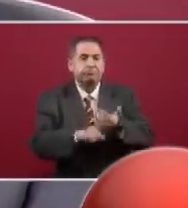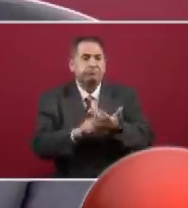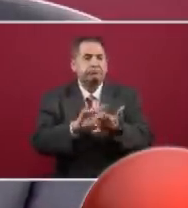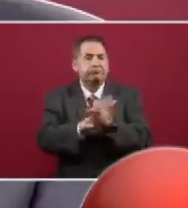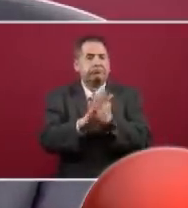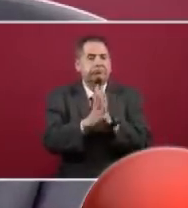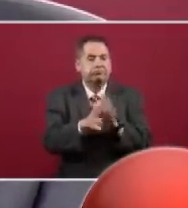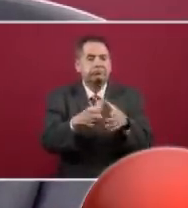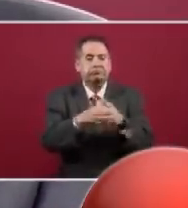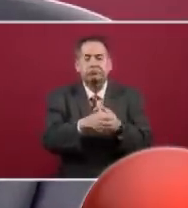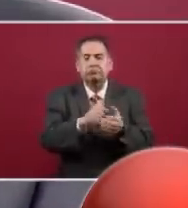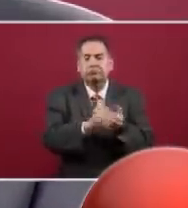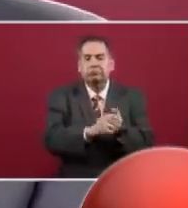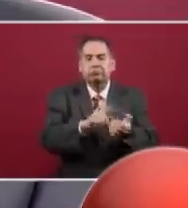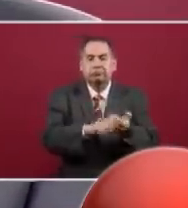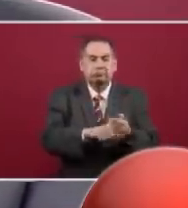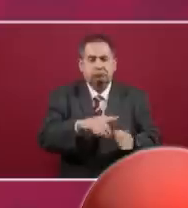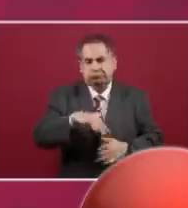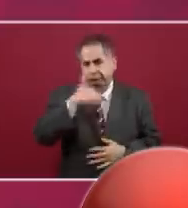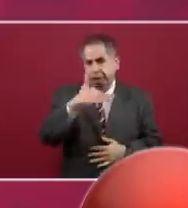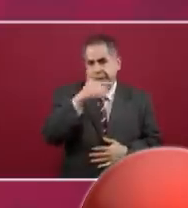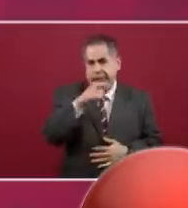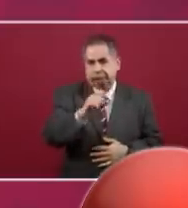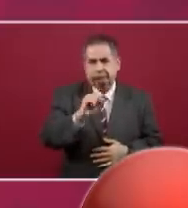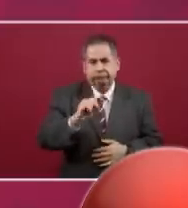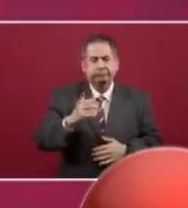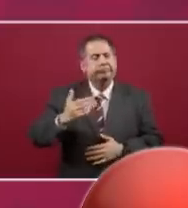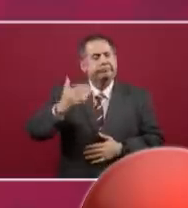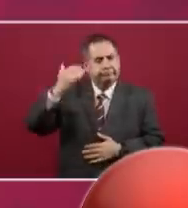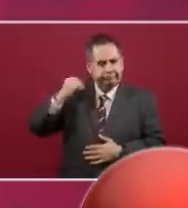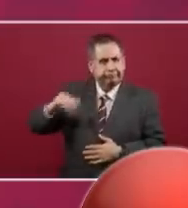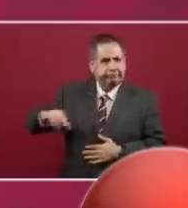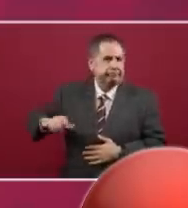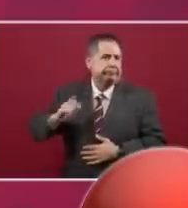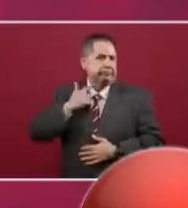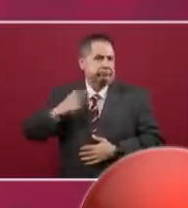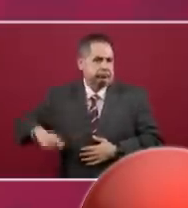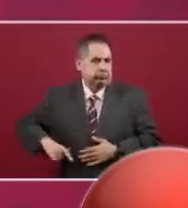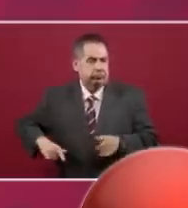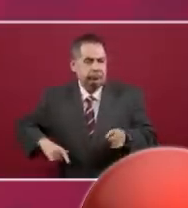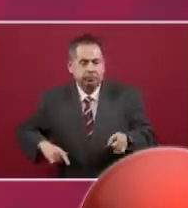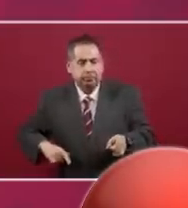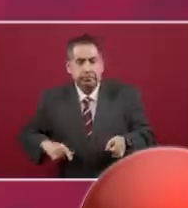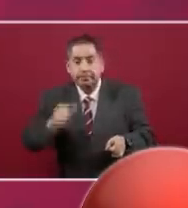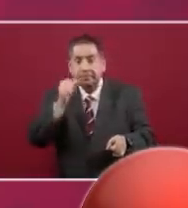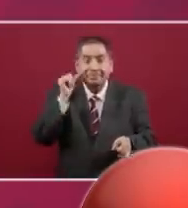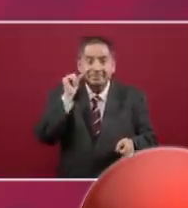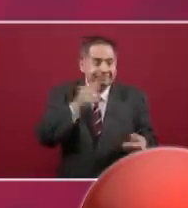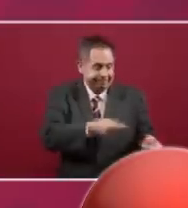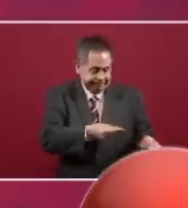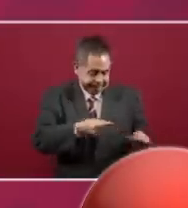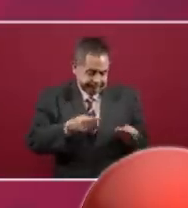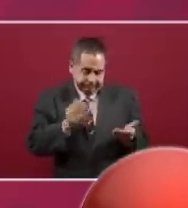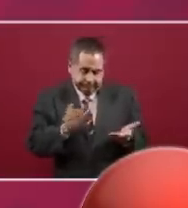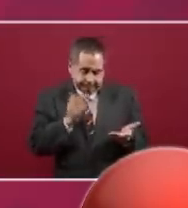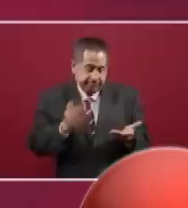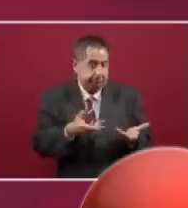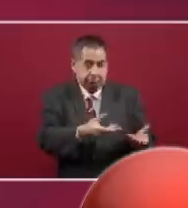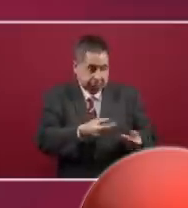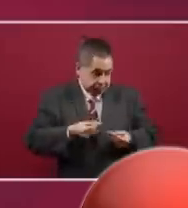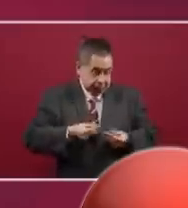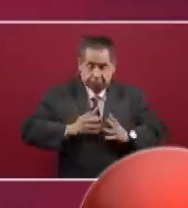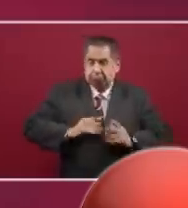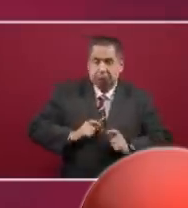involucrados en hechos de corrupción en la pasada administración. Y ayer mismo le